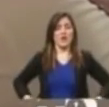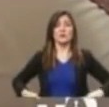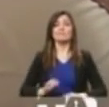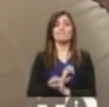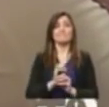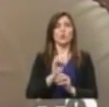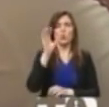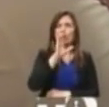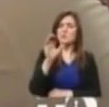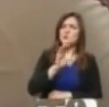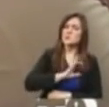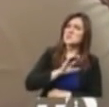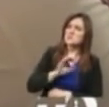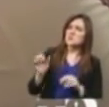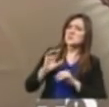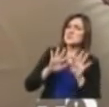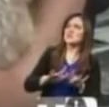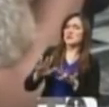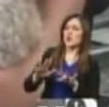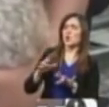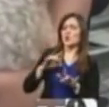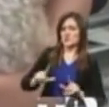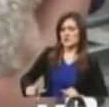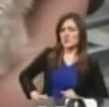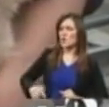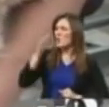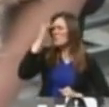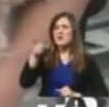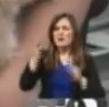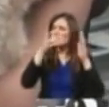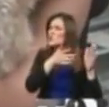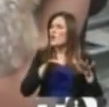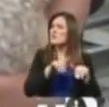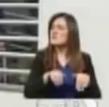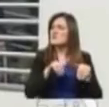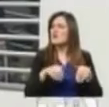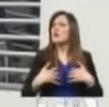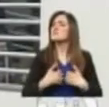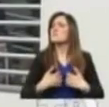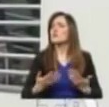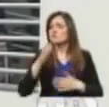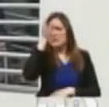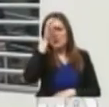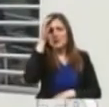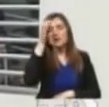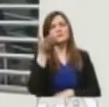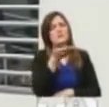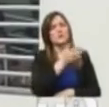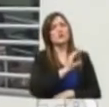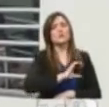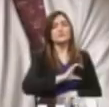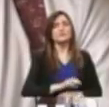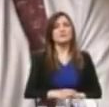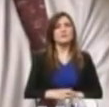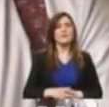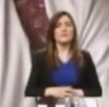al secretario metropolitano de Salud para conocer por qué no se había atendido a estos animalitos en la clínica veterinaria